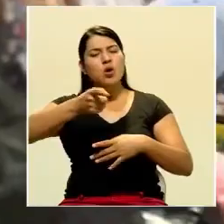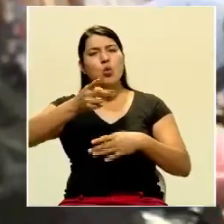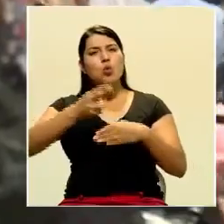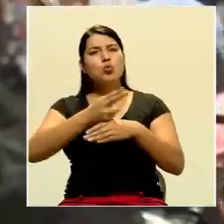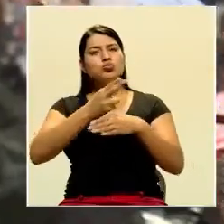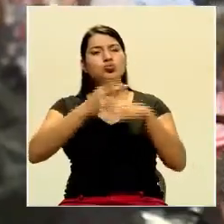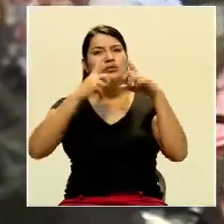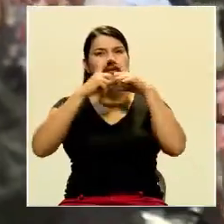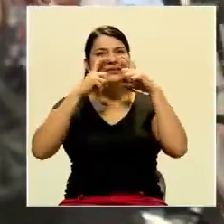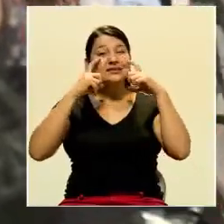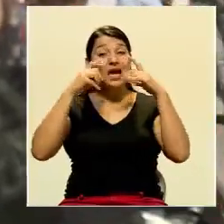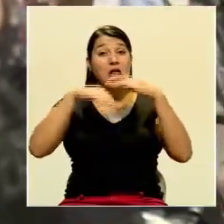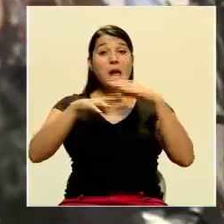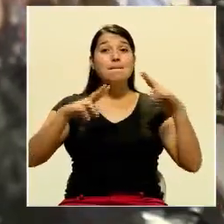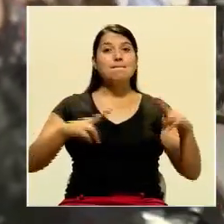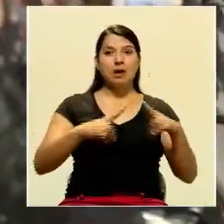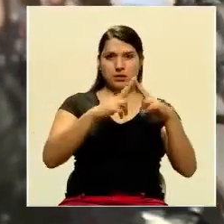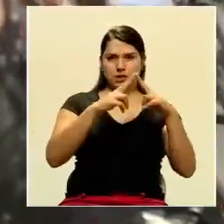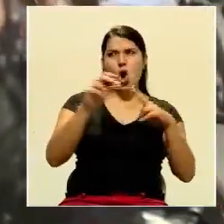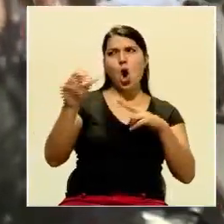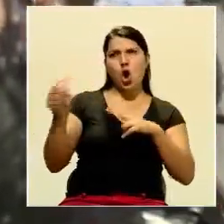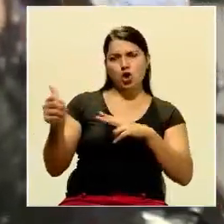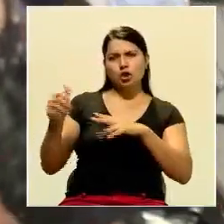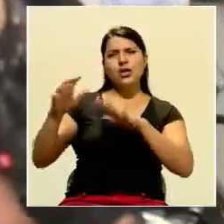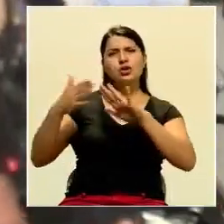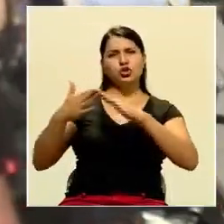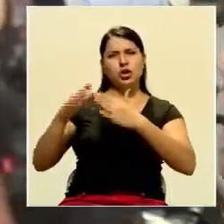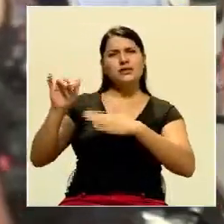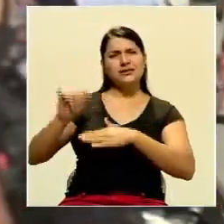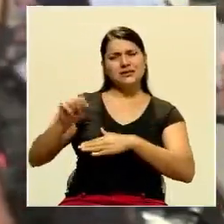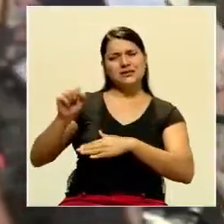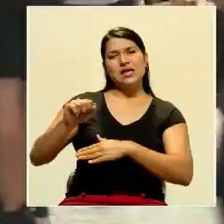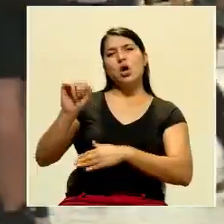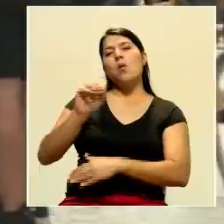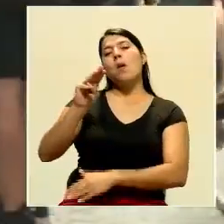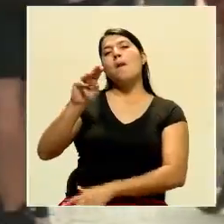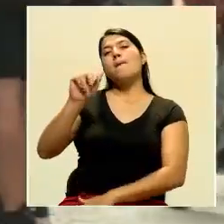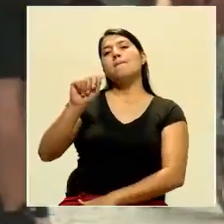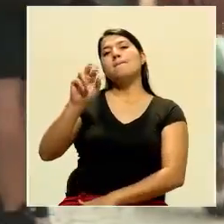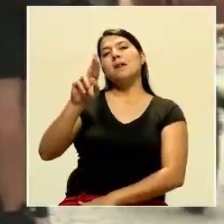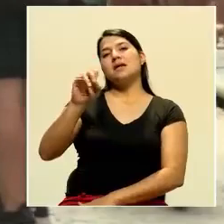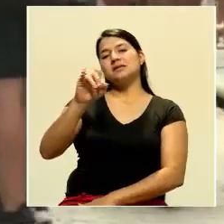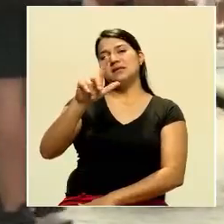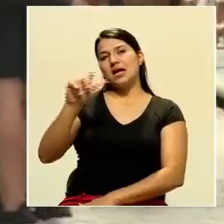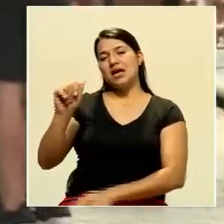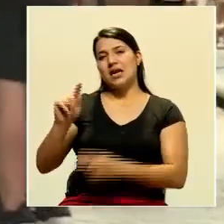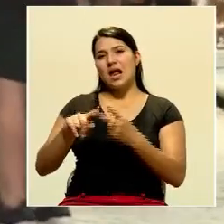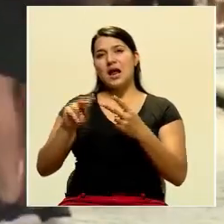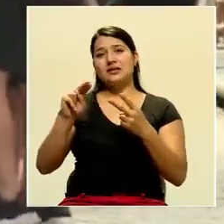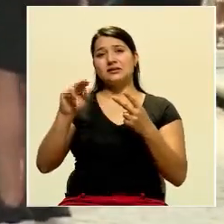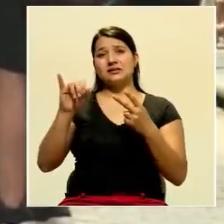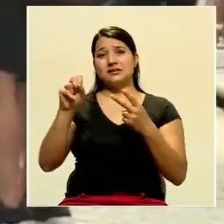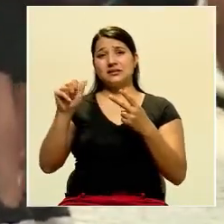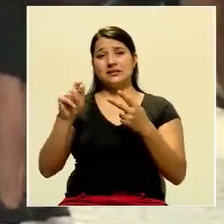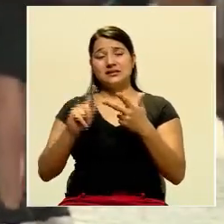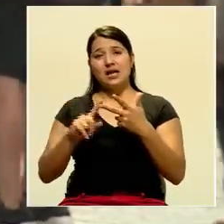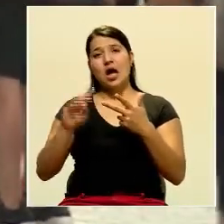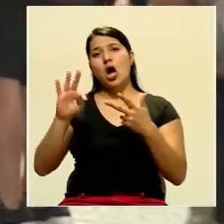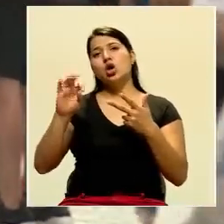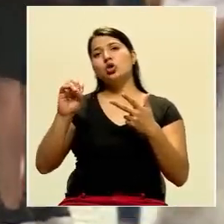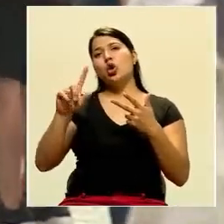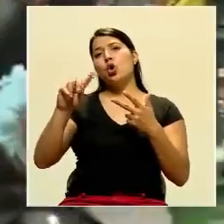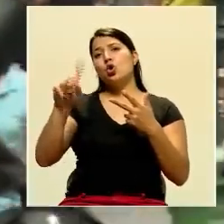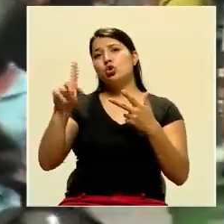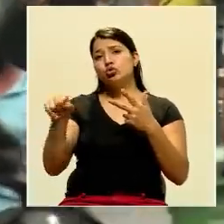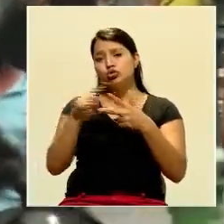París, algo que ya ocurría en otras ciudades como Marsella, Niza o Toulouse. Con el retorno de las vacaciones de verano, los rebrotes